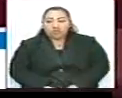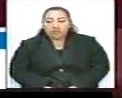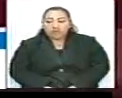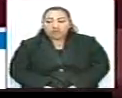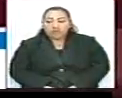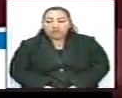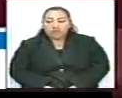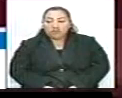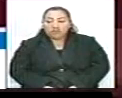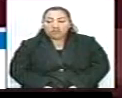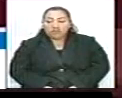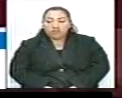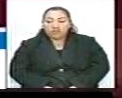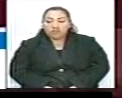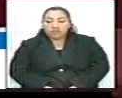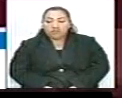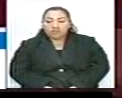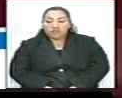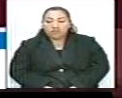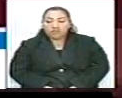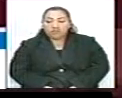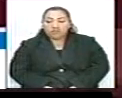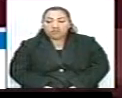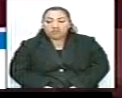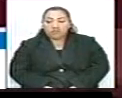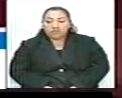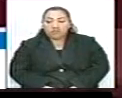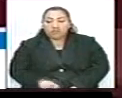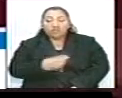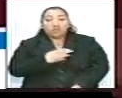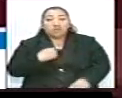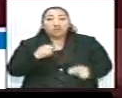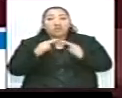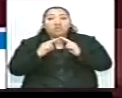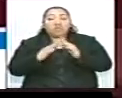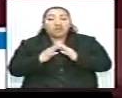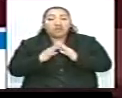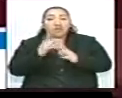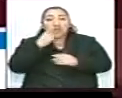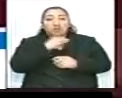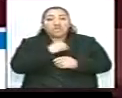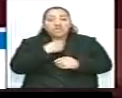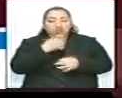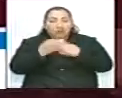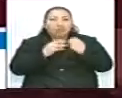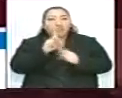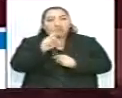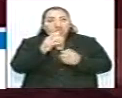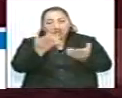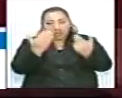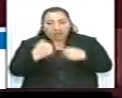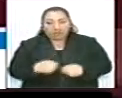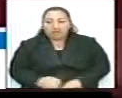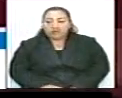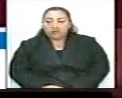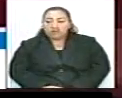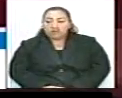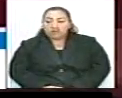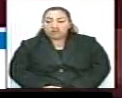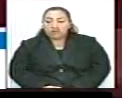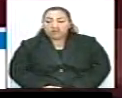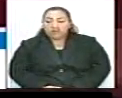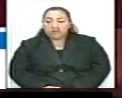a cursar la invitación al Ministerio de Vivienda, Construcción y Saneamiento para que pueda venir